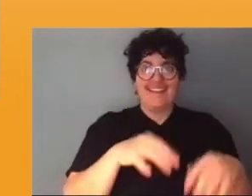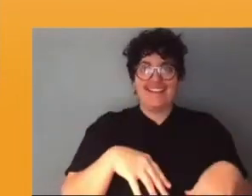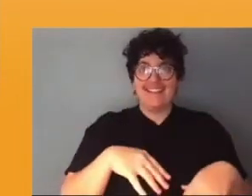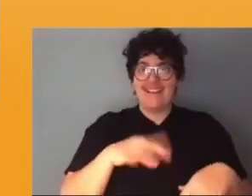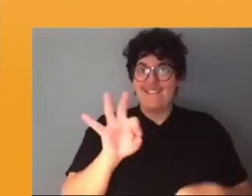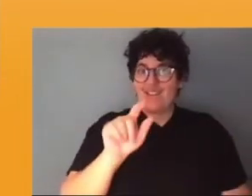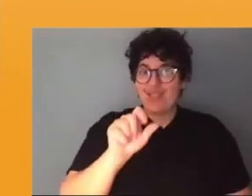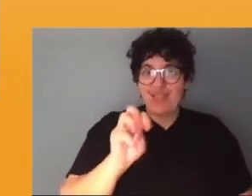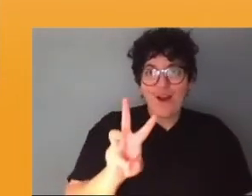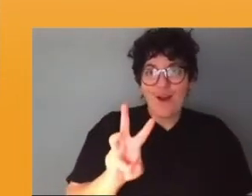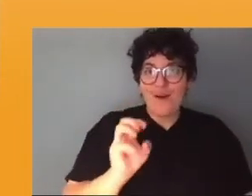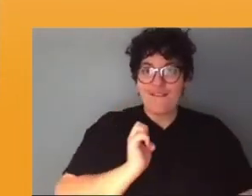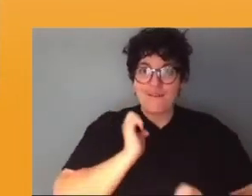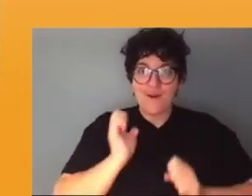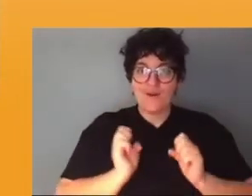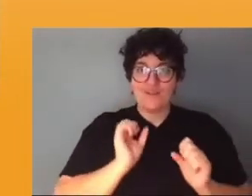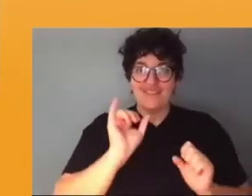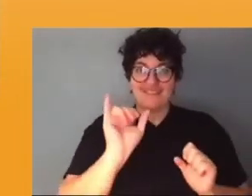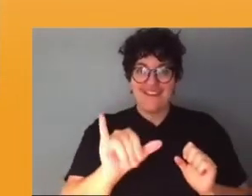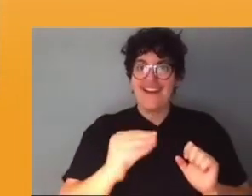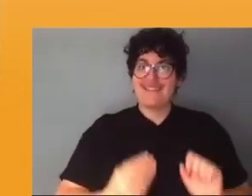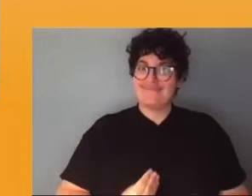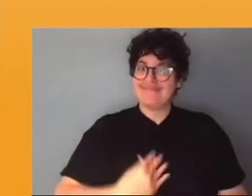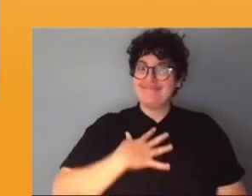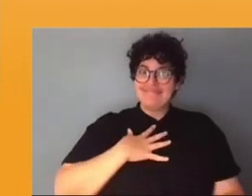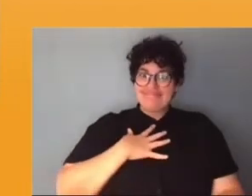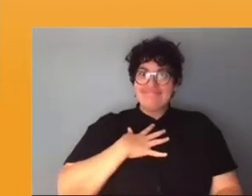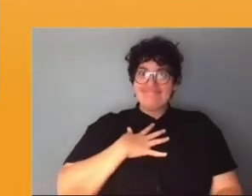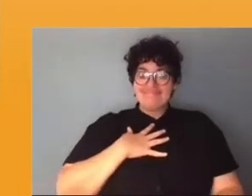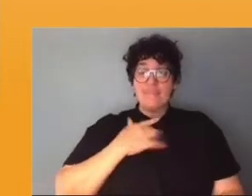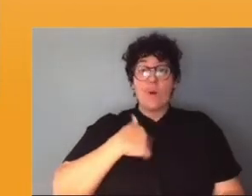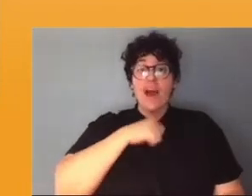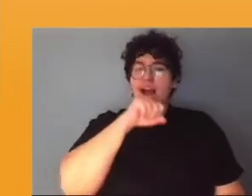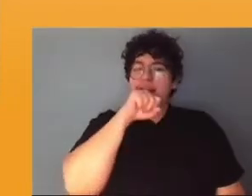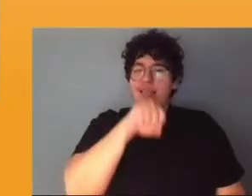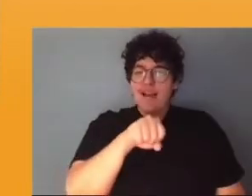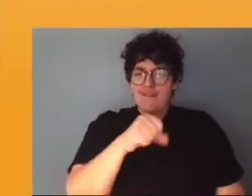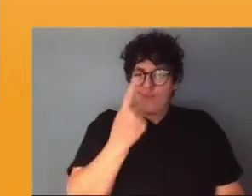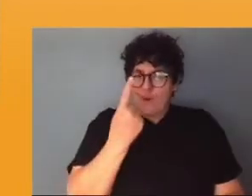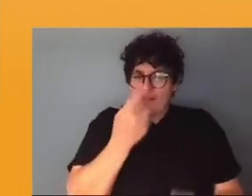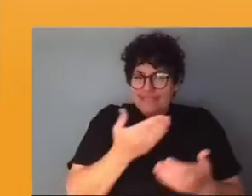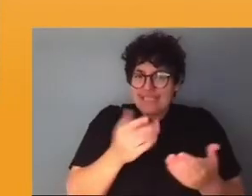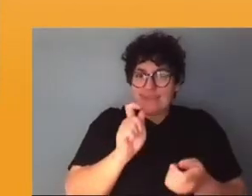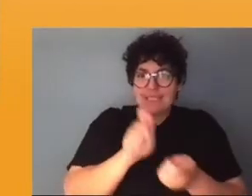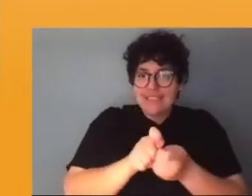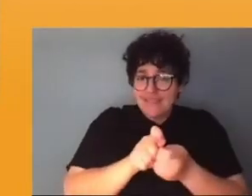que a mí, yo amo muchísimo de la danza clásica india es que